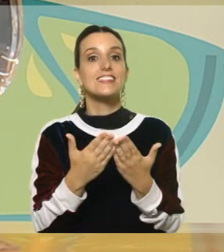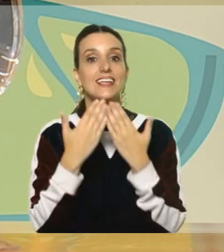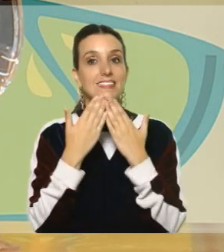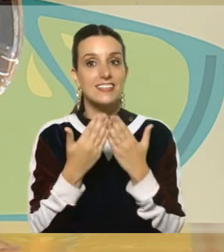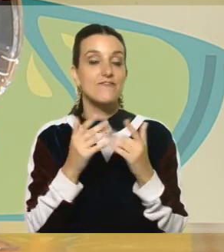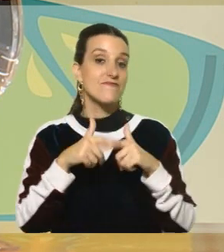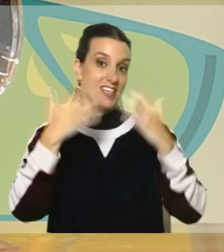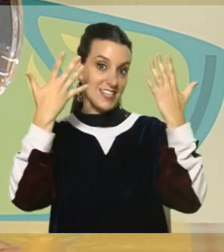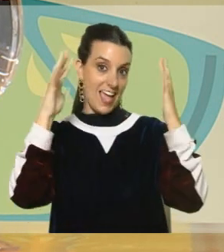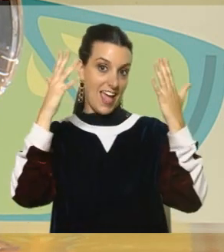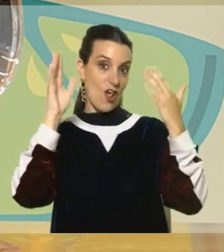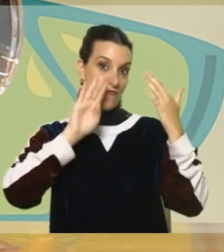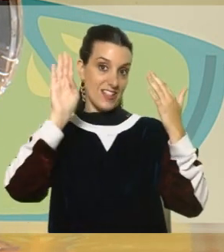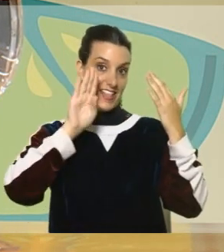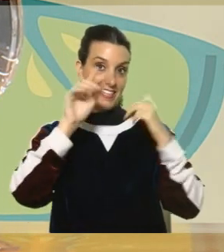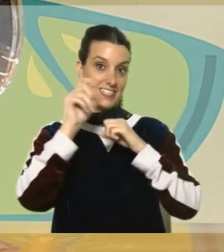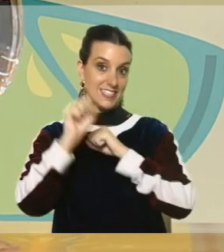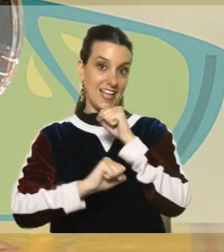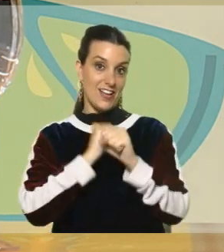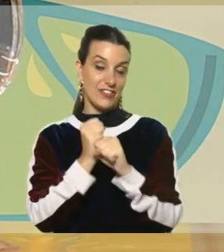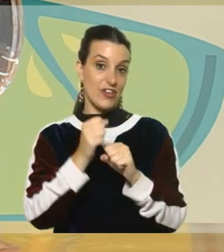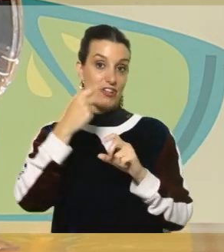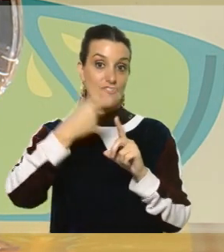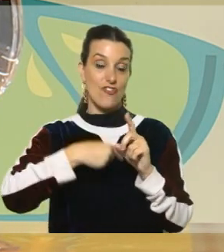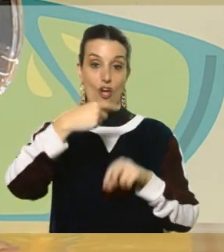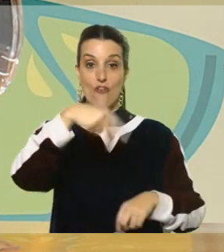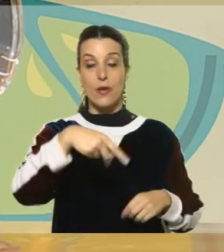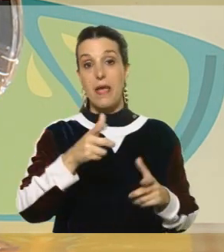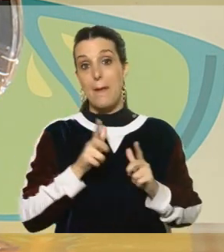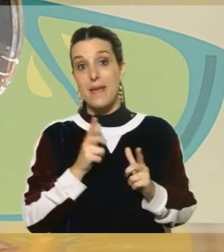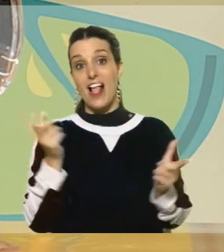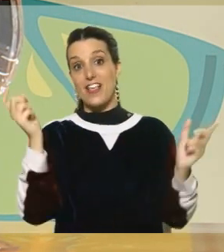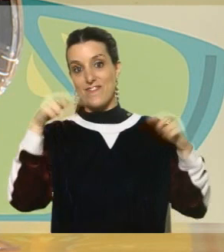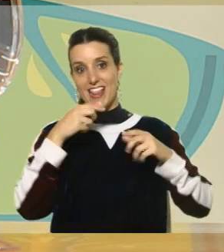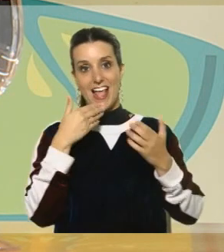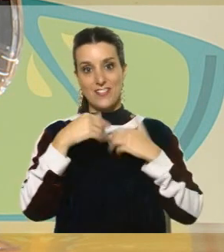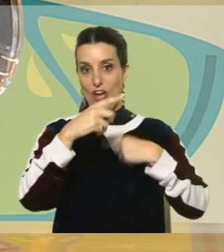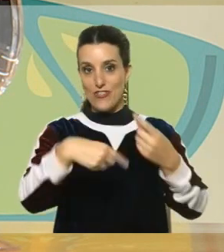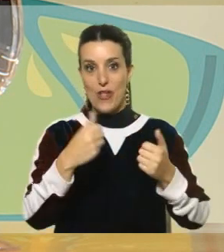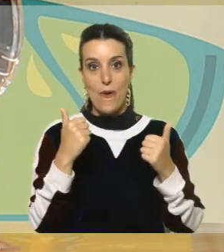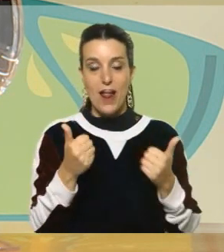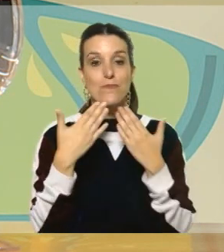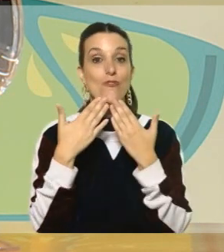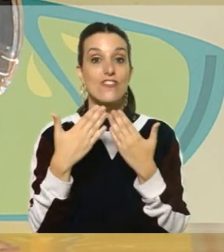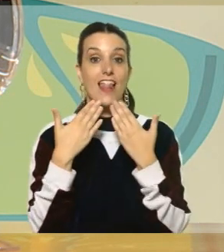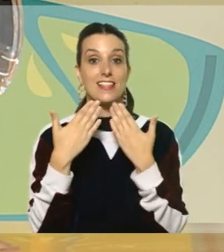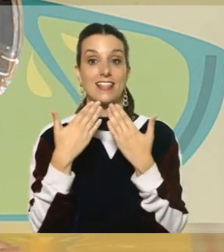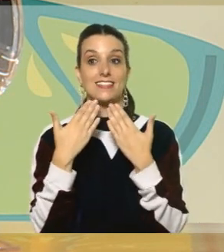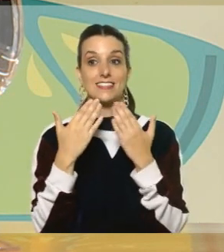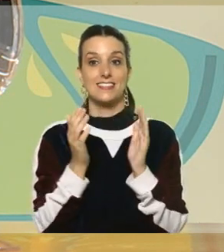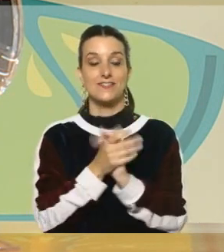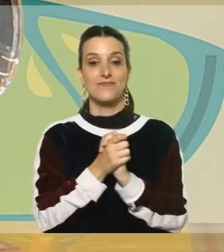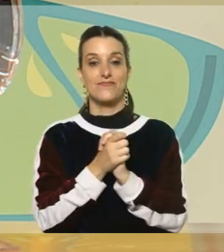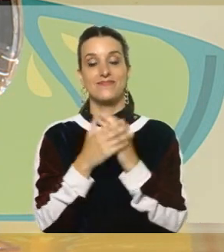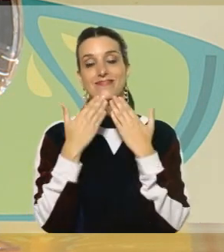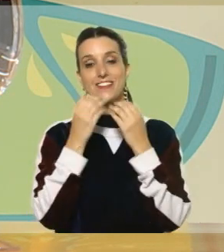a festejar y a celebrar entonces en este mes de noviembre y te esperamos cuando quieras para seguir charlando aquí en Basta de Cháchara. Muchísimas gracias. Un